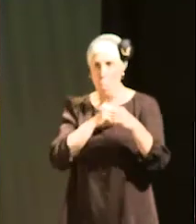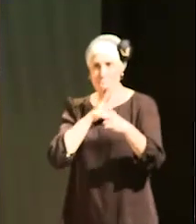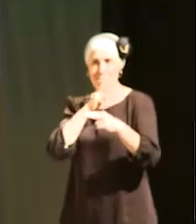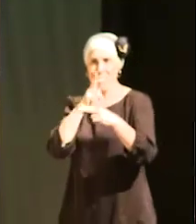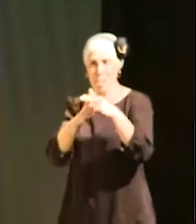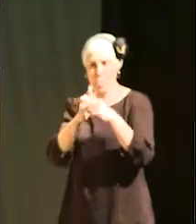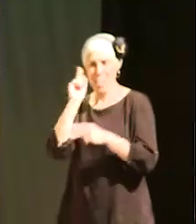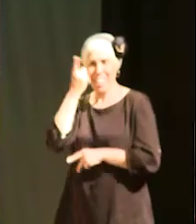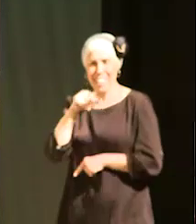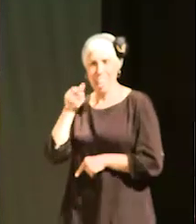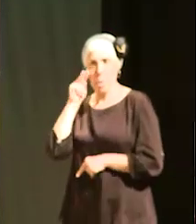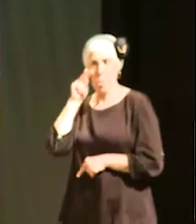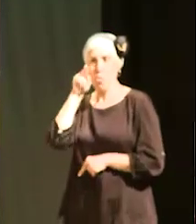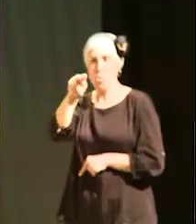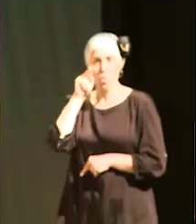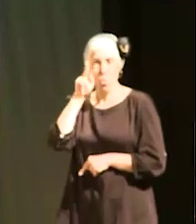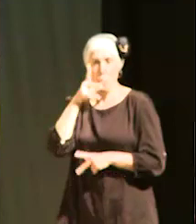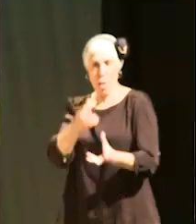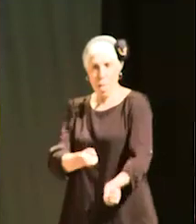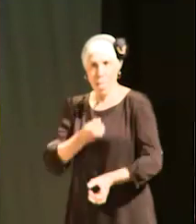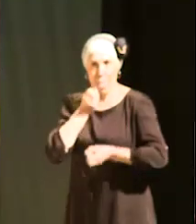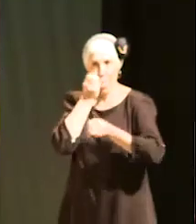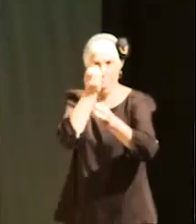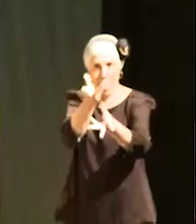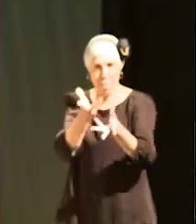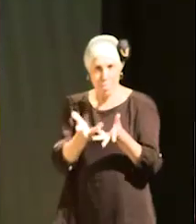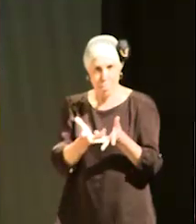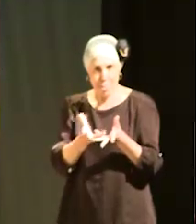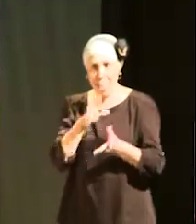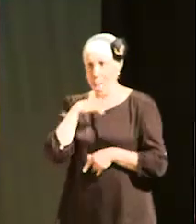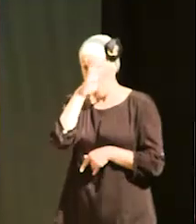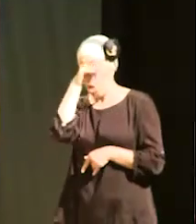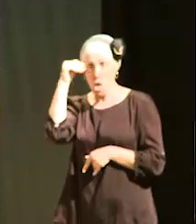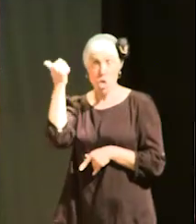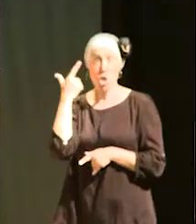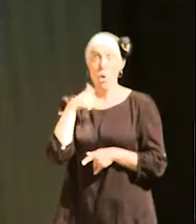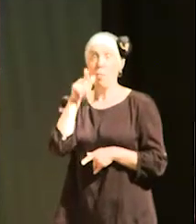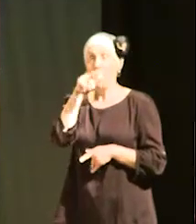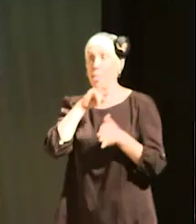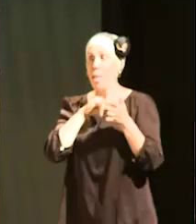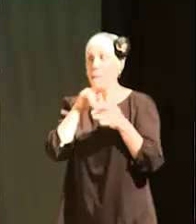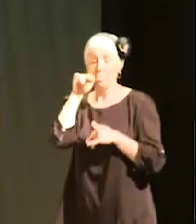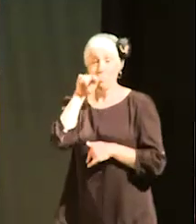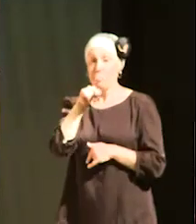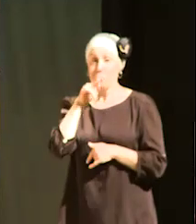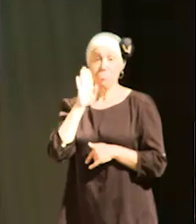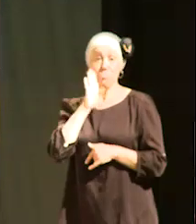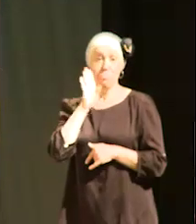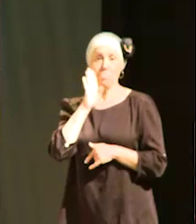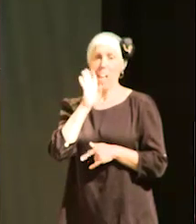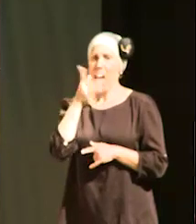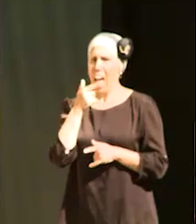al mismo tiempo no olvidar que todo eso estaba conformado por un montón de personas que siembran cada